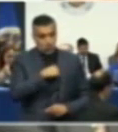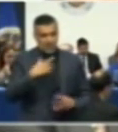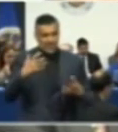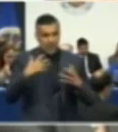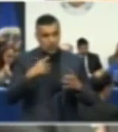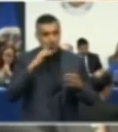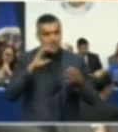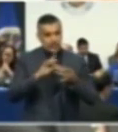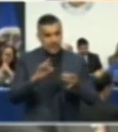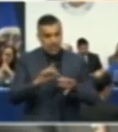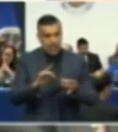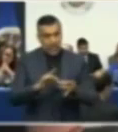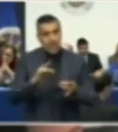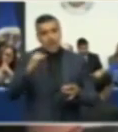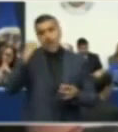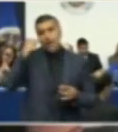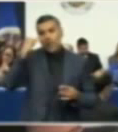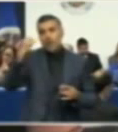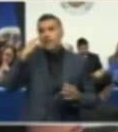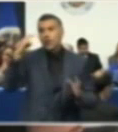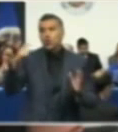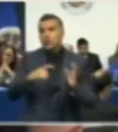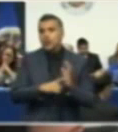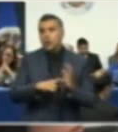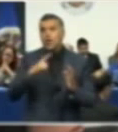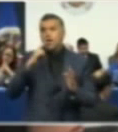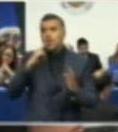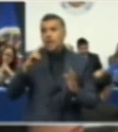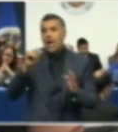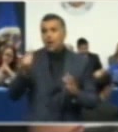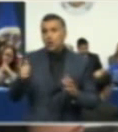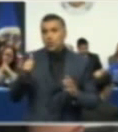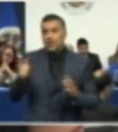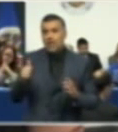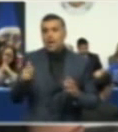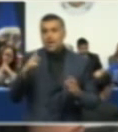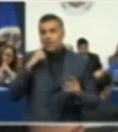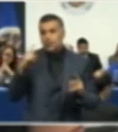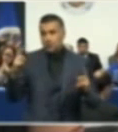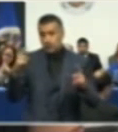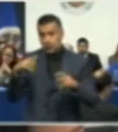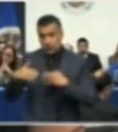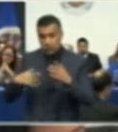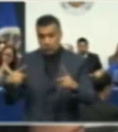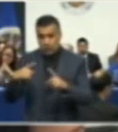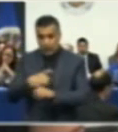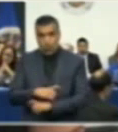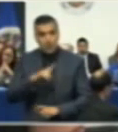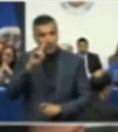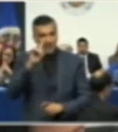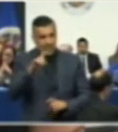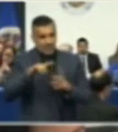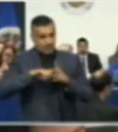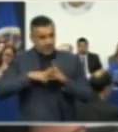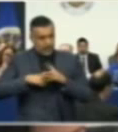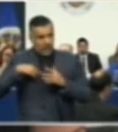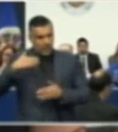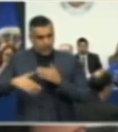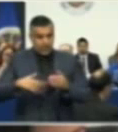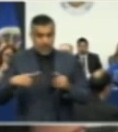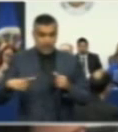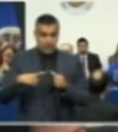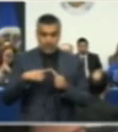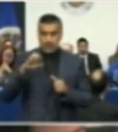Quisiéramos señalar esta idea de que el reconocimiento de la autonomía efectivamente es un proceso complejo, pero es un proceso que tiene que empezar a darse y desde las primeras